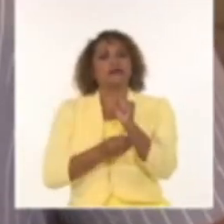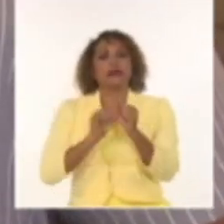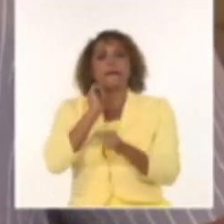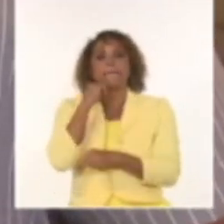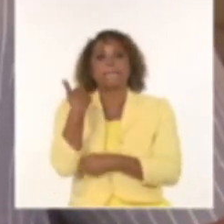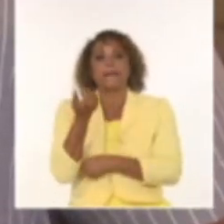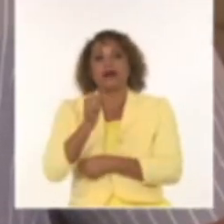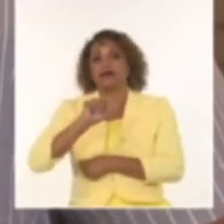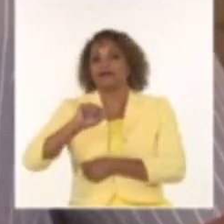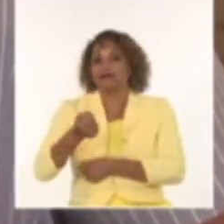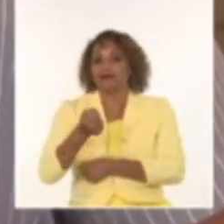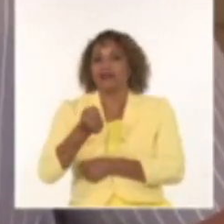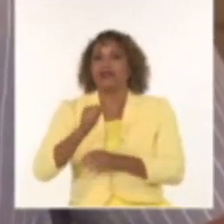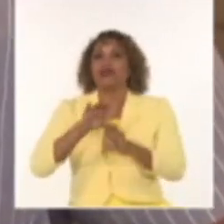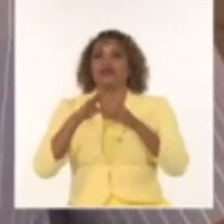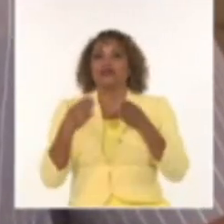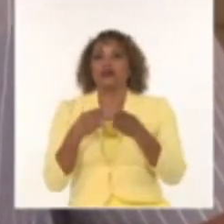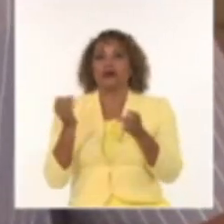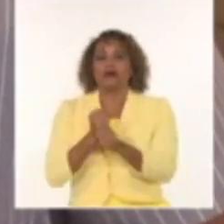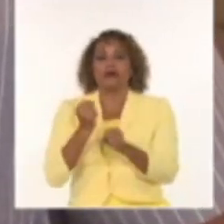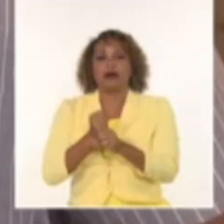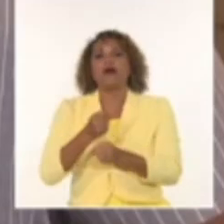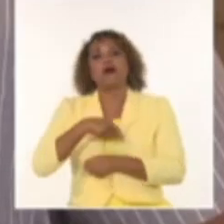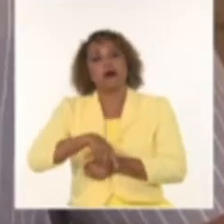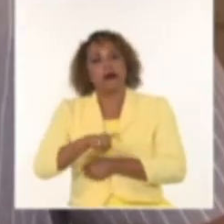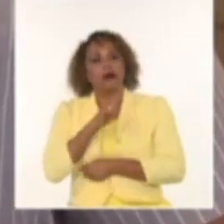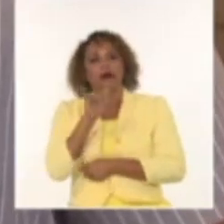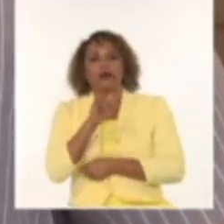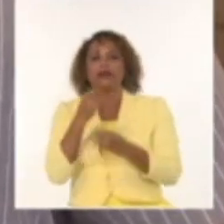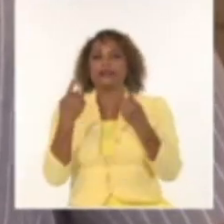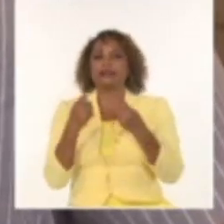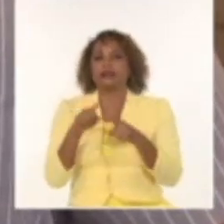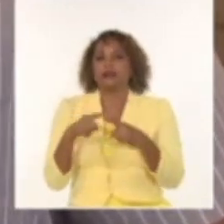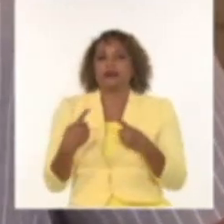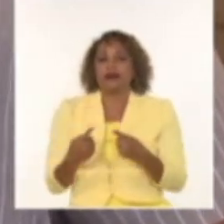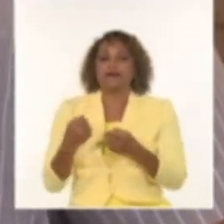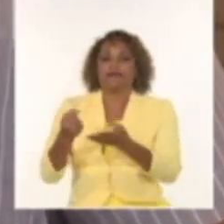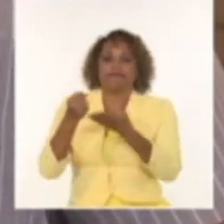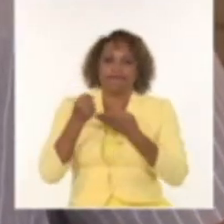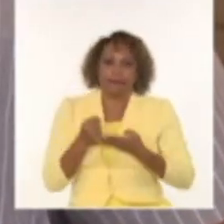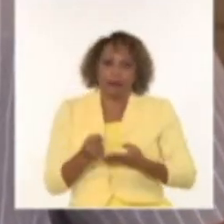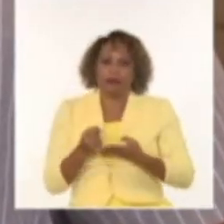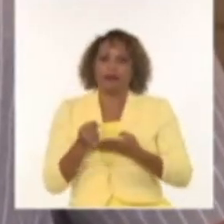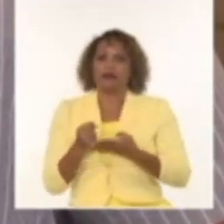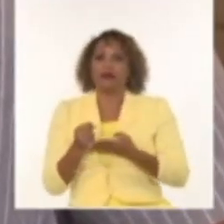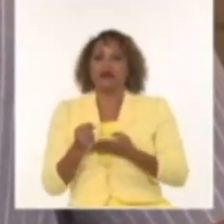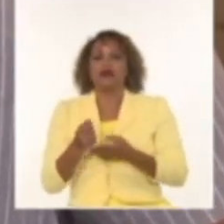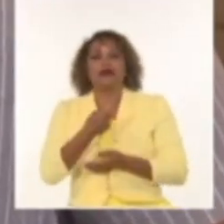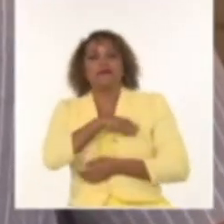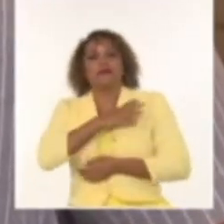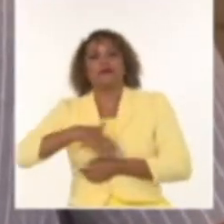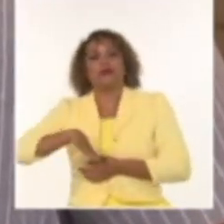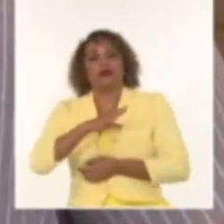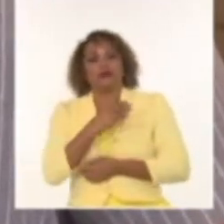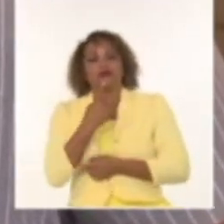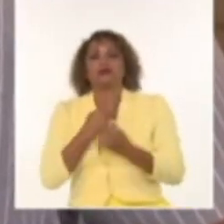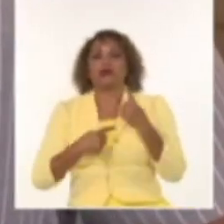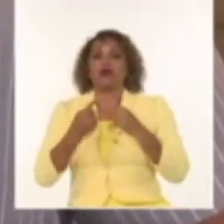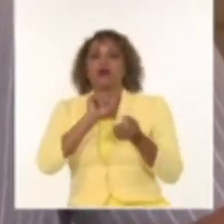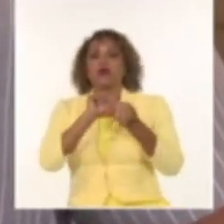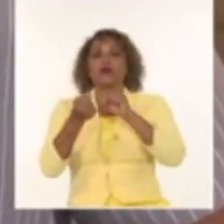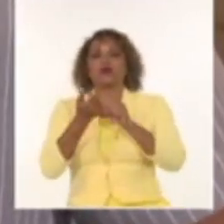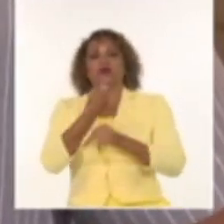días todas las acciones, y en esto también necesitamos la colaboración, como se ha tenido, de la población en un ejercicio de control